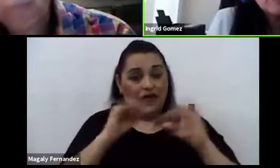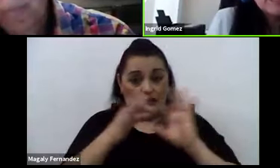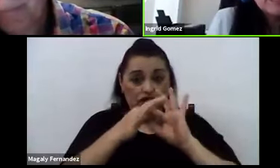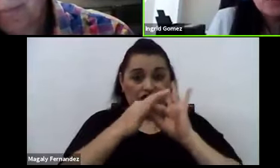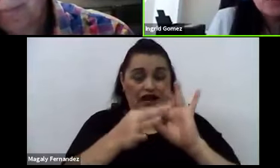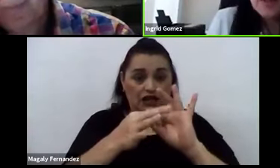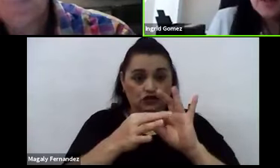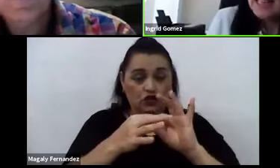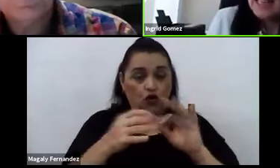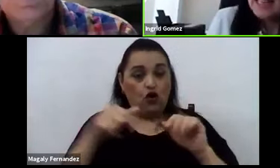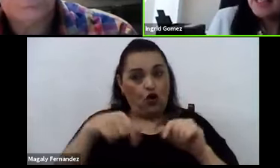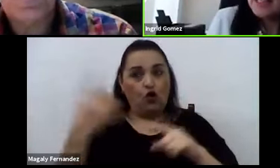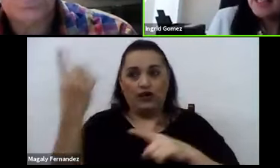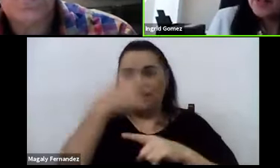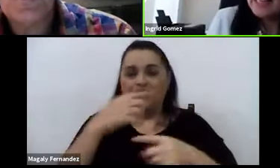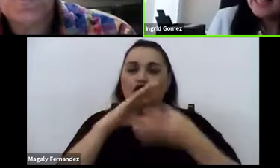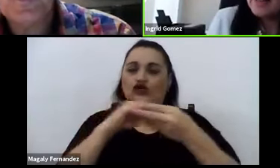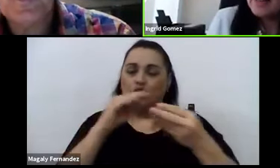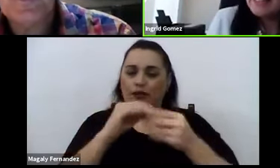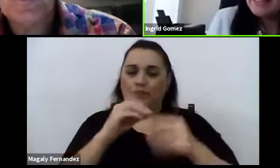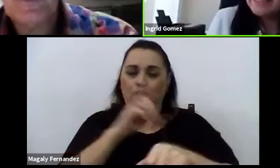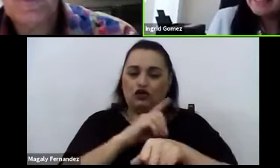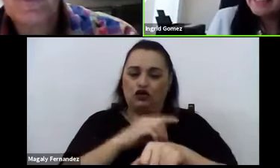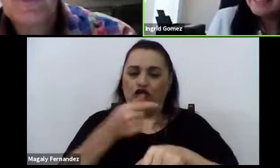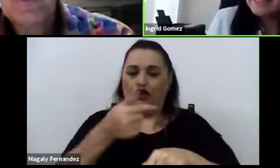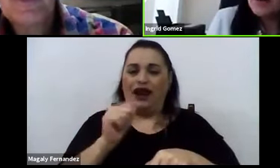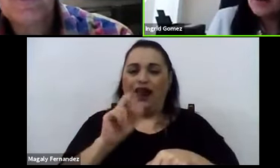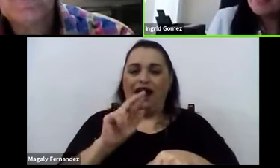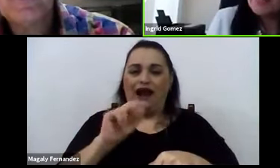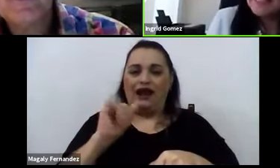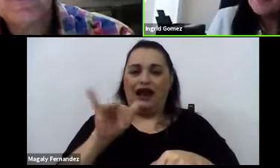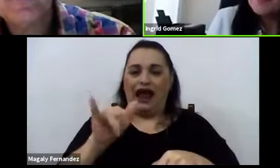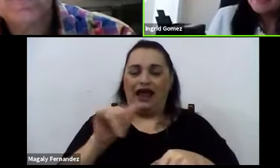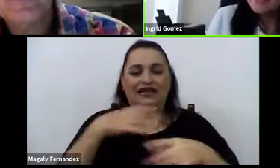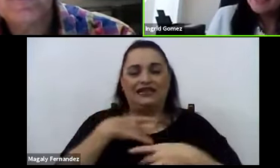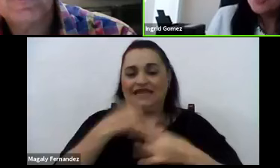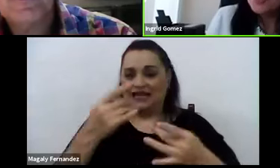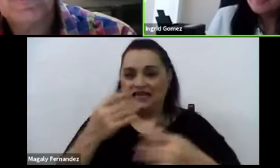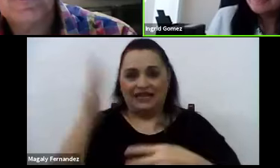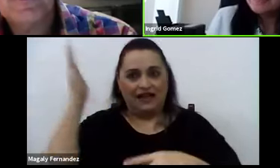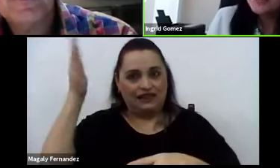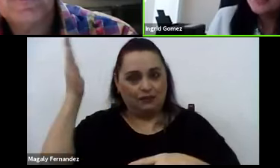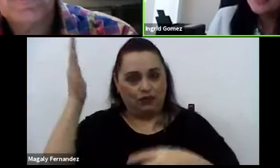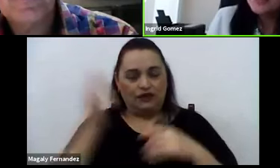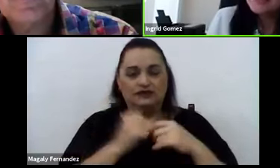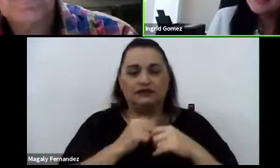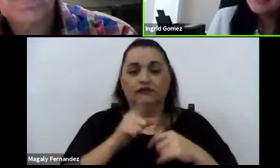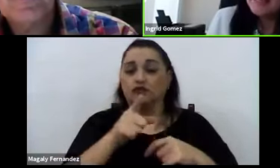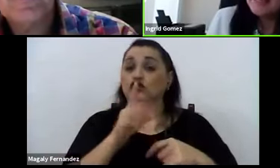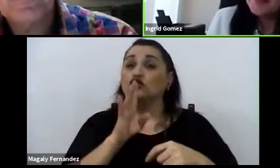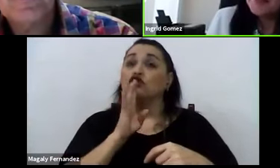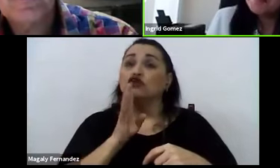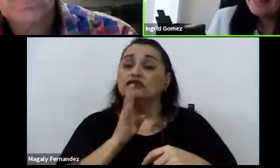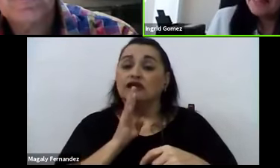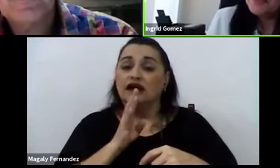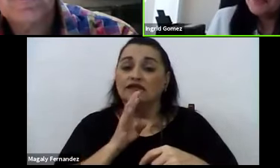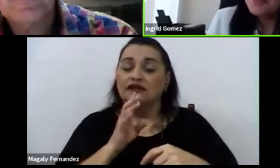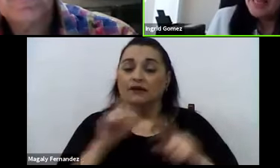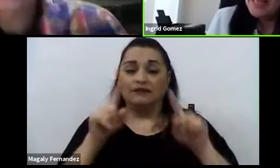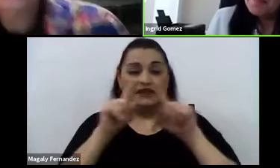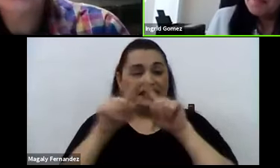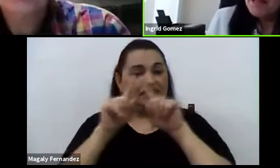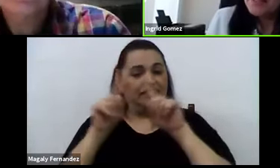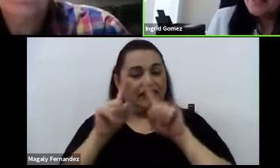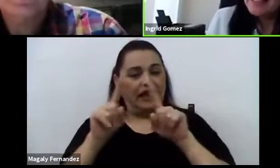ha traído hoy día el doctor Garay con esta interesante conferencia. Nos hablas entonces de